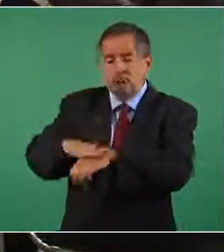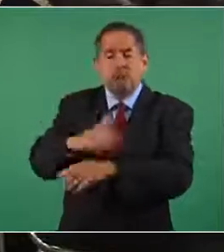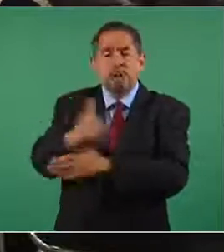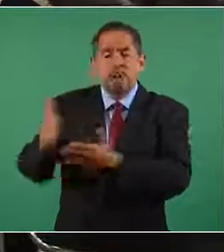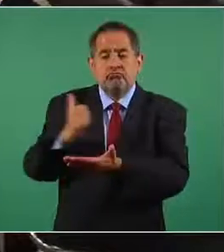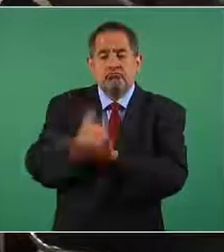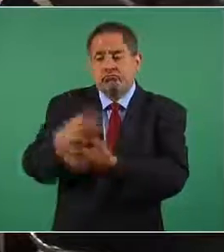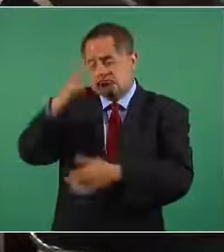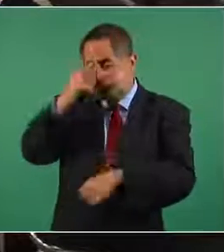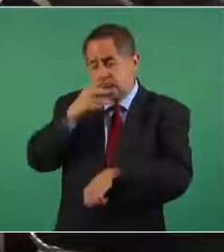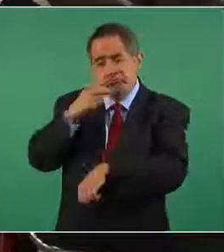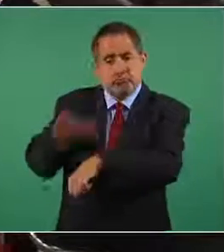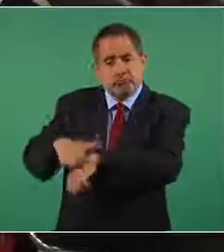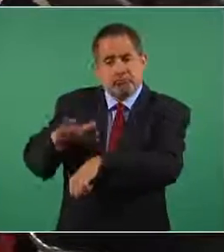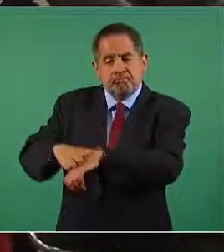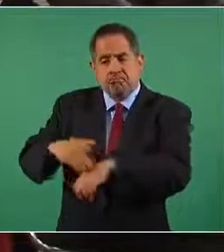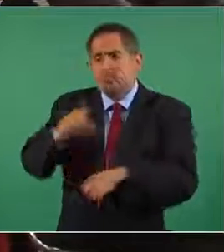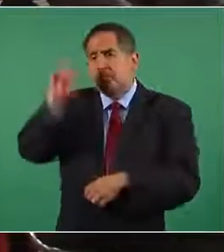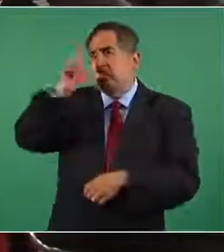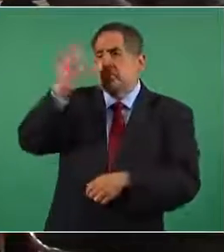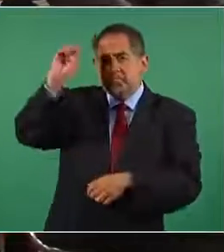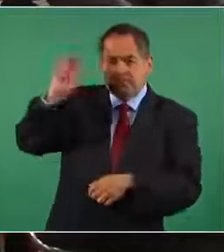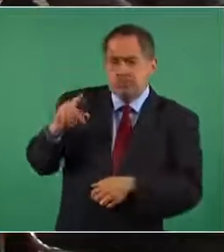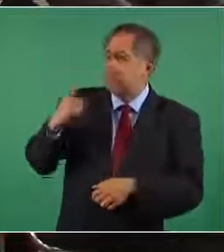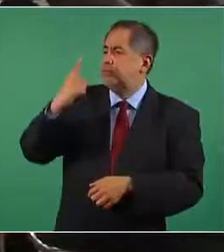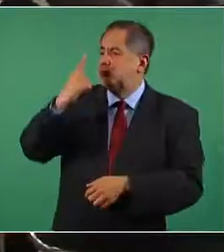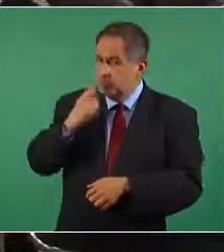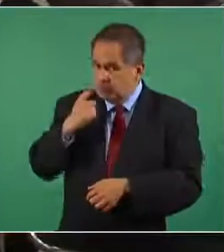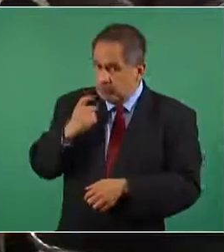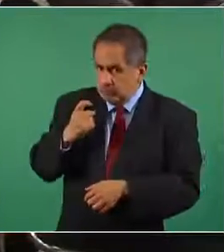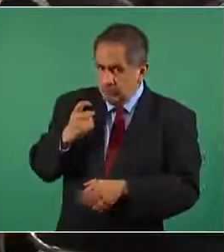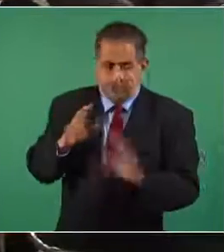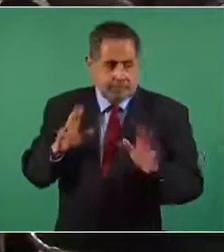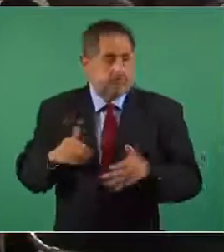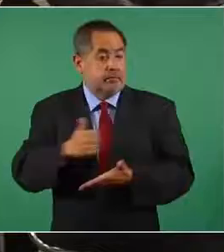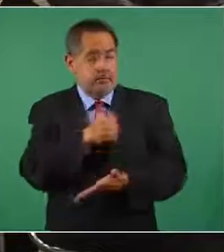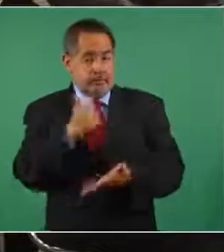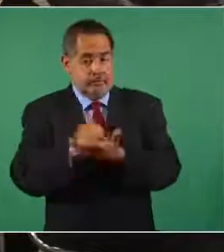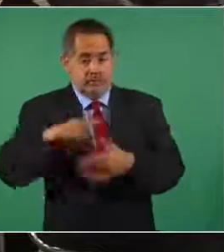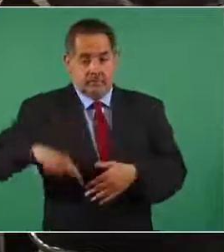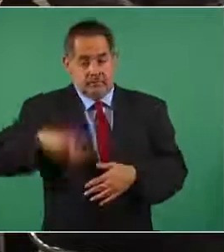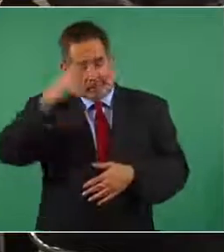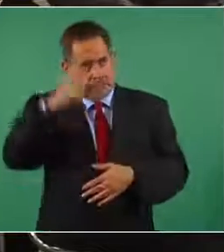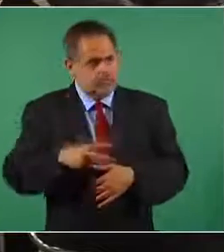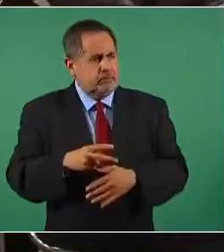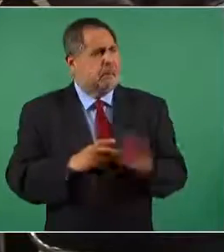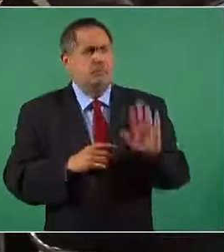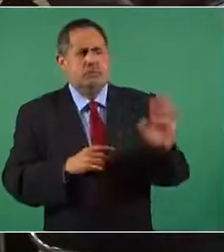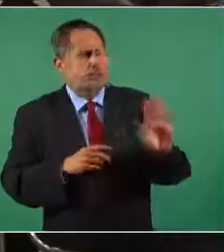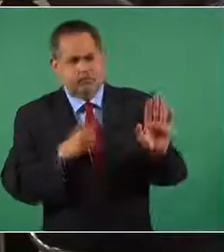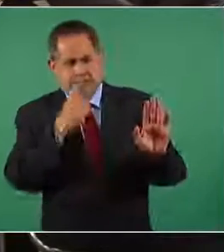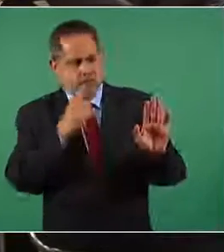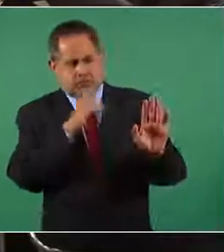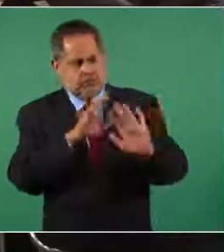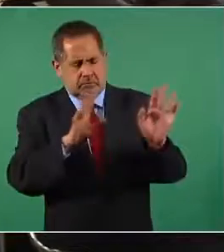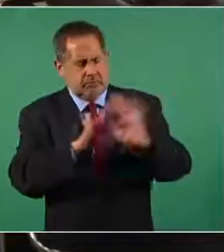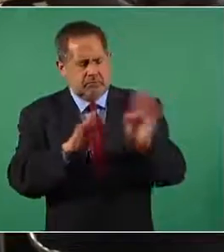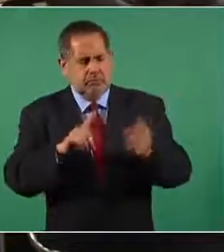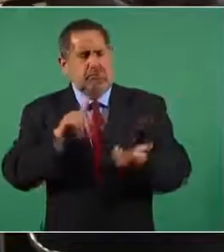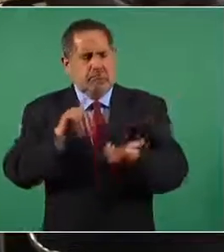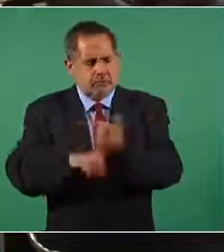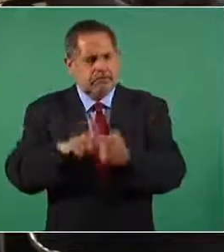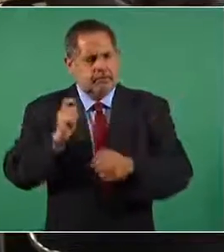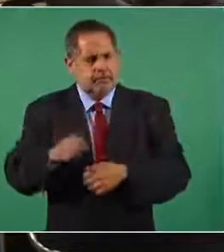México debería estar en semáforo rojo, pero el gobierno local, con la autonomía que le corresponde, dice que estamos en